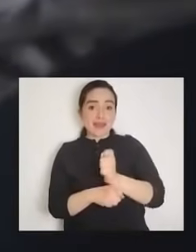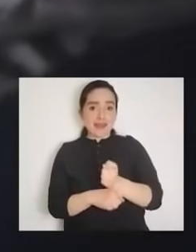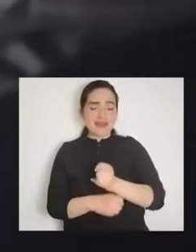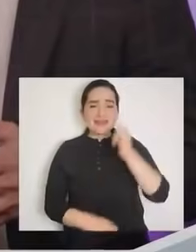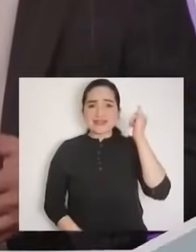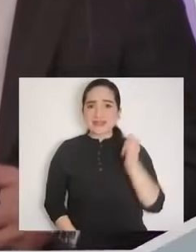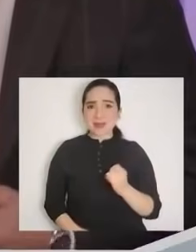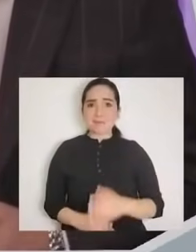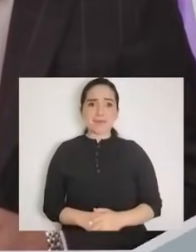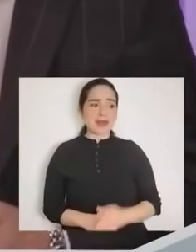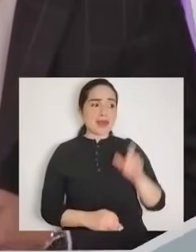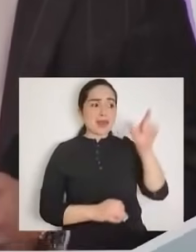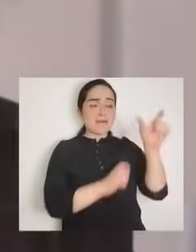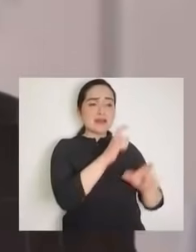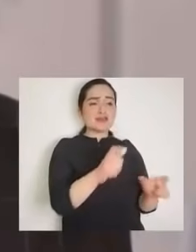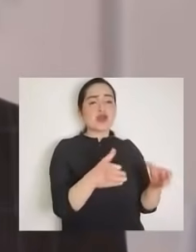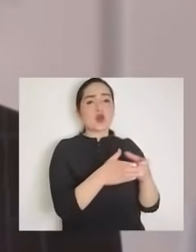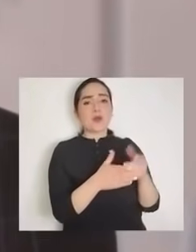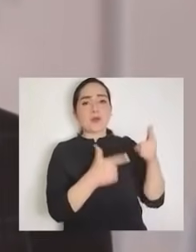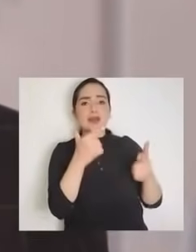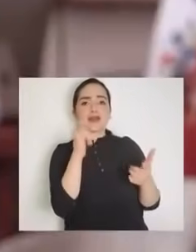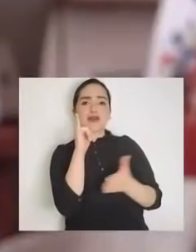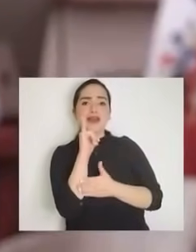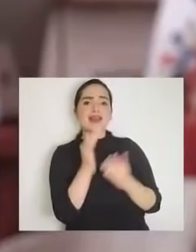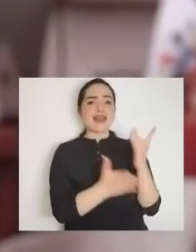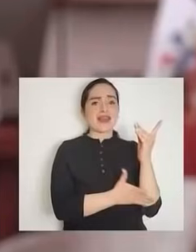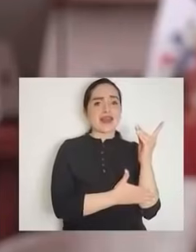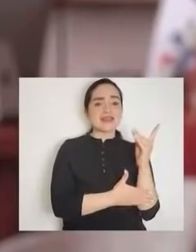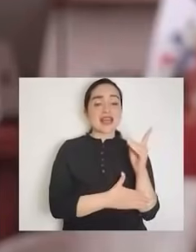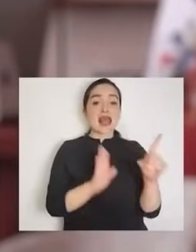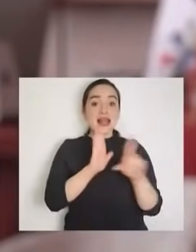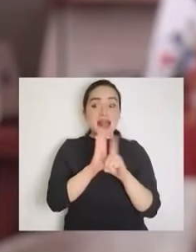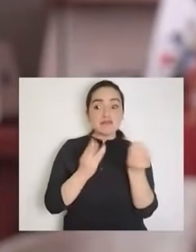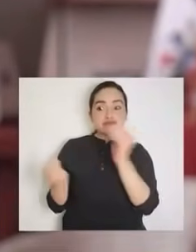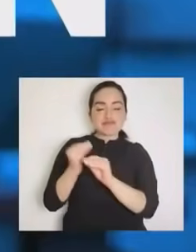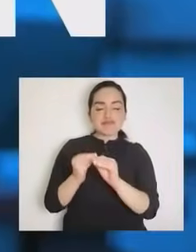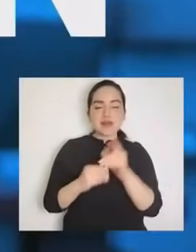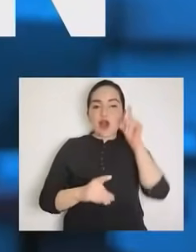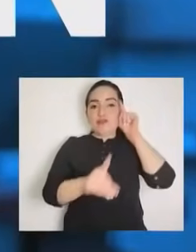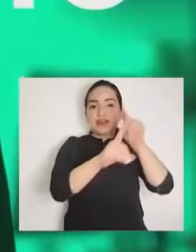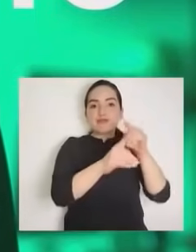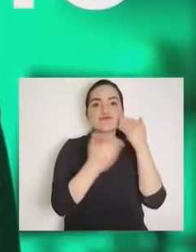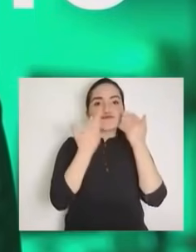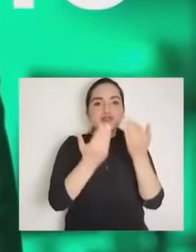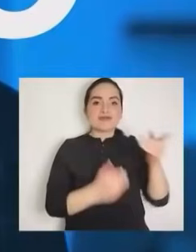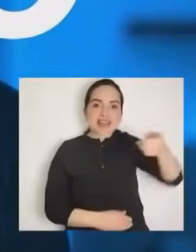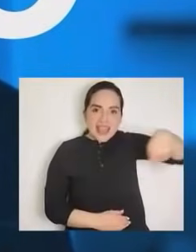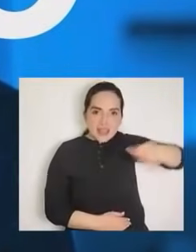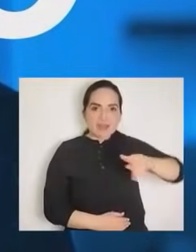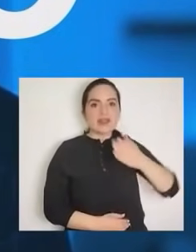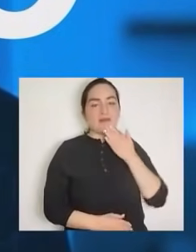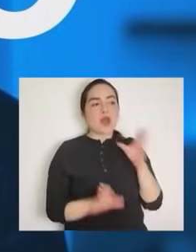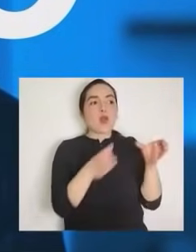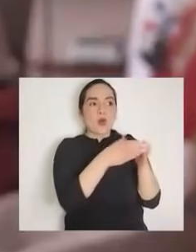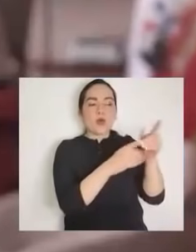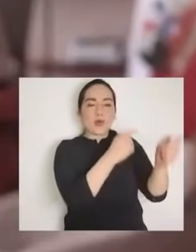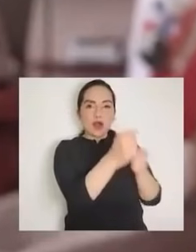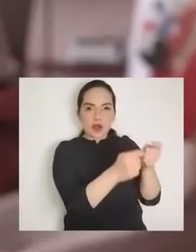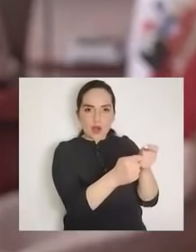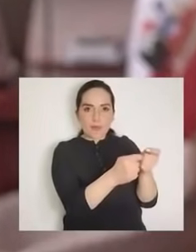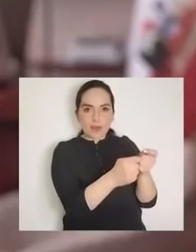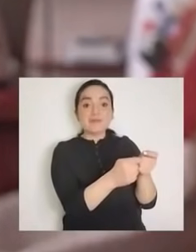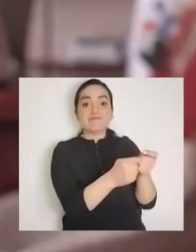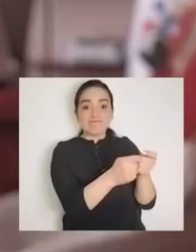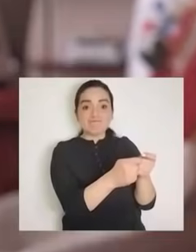estacionamiento, la ley de pesca. Siempre los legisladores de izquierda y derecha buscan su beneficio propio y